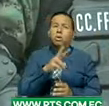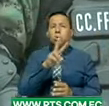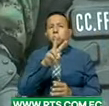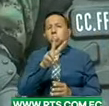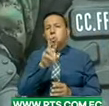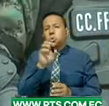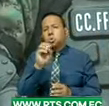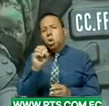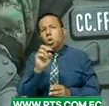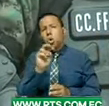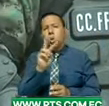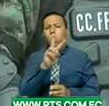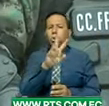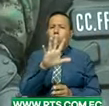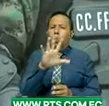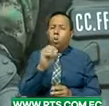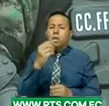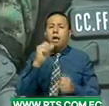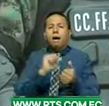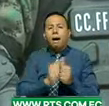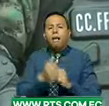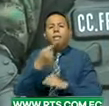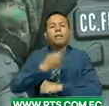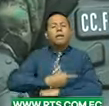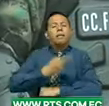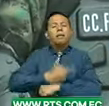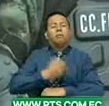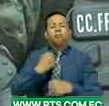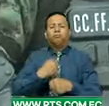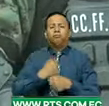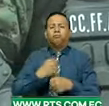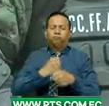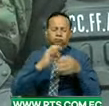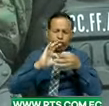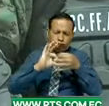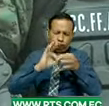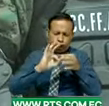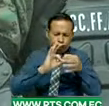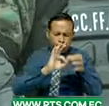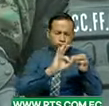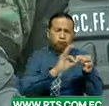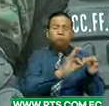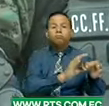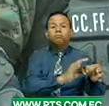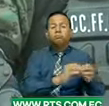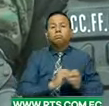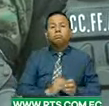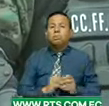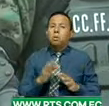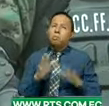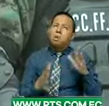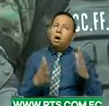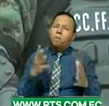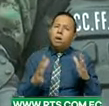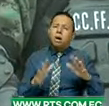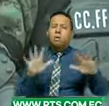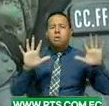250 metros diarios que vamos a avanzar. Nosotros tengamos un trabajo entre 8 y 10